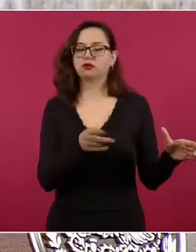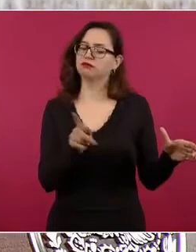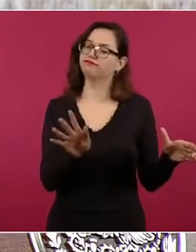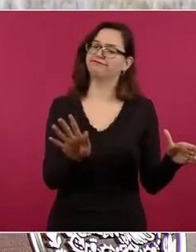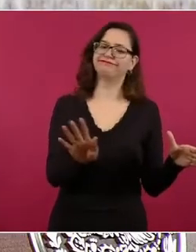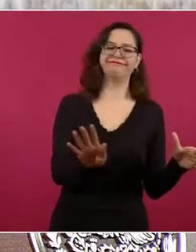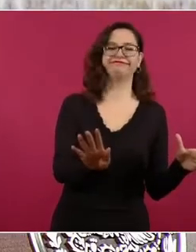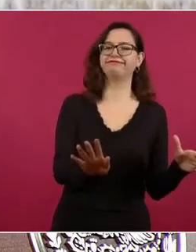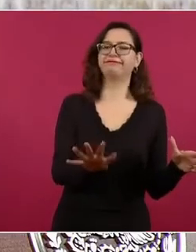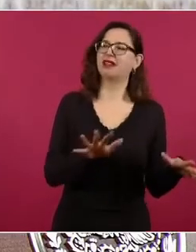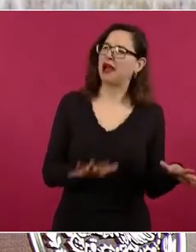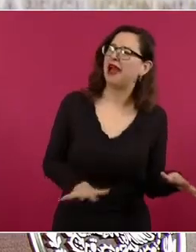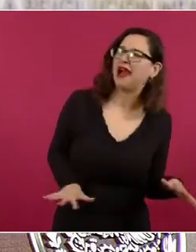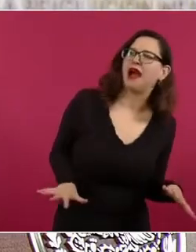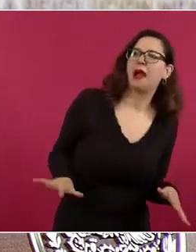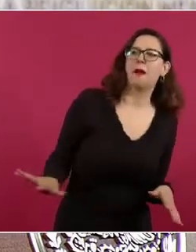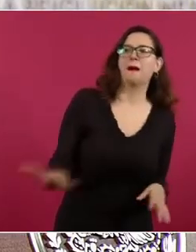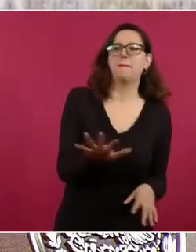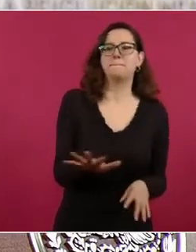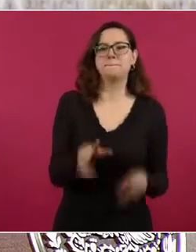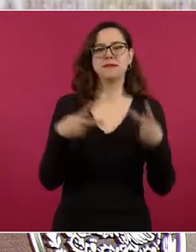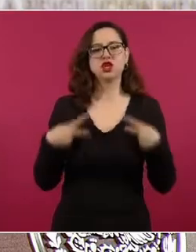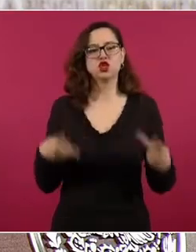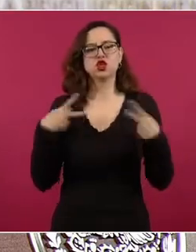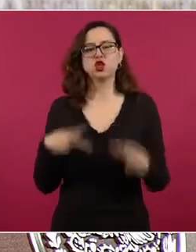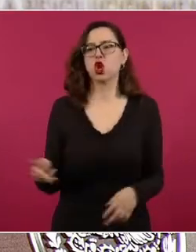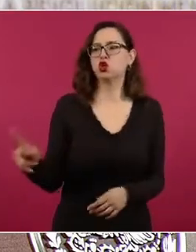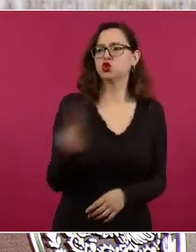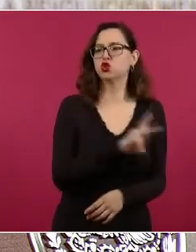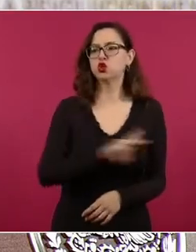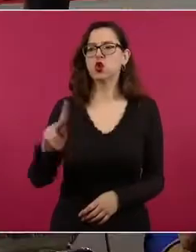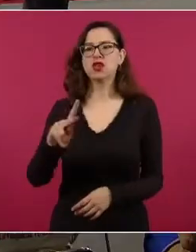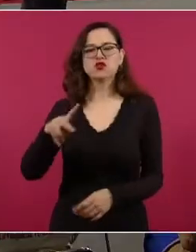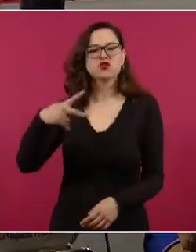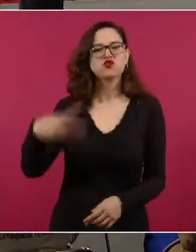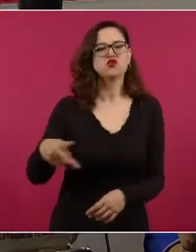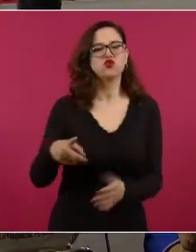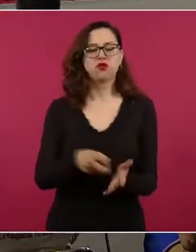El Estado tiene que garantizar el derecho a la salud.